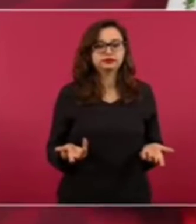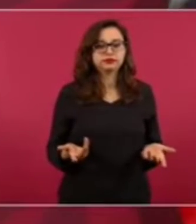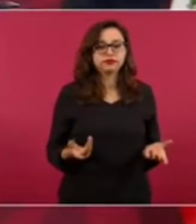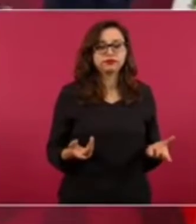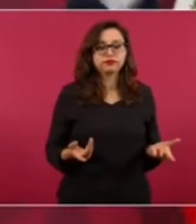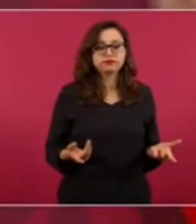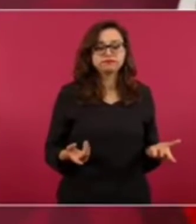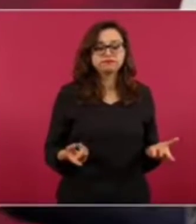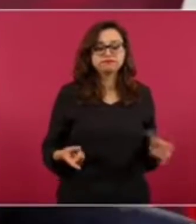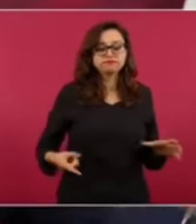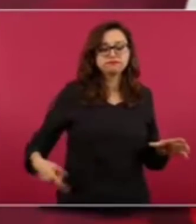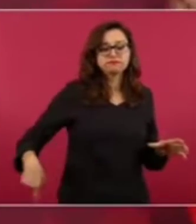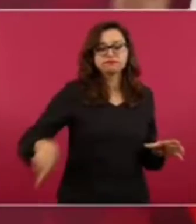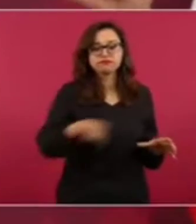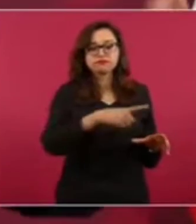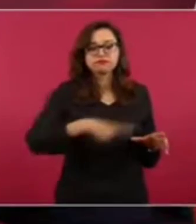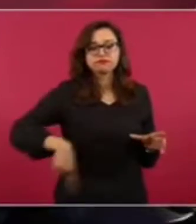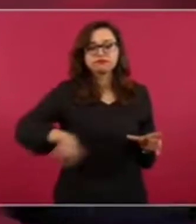pues